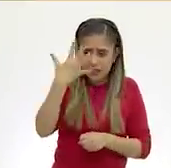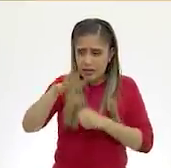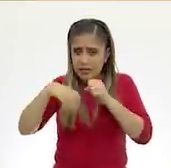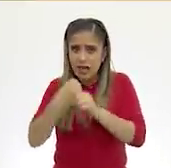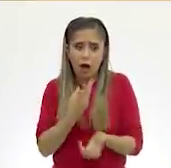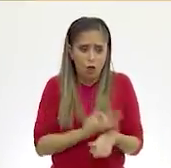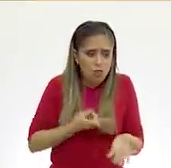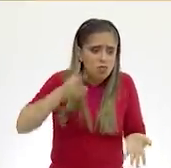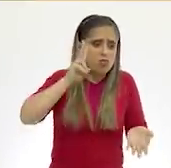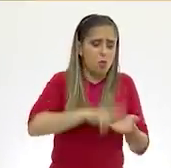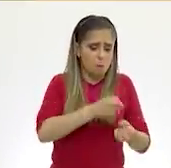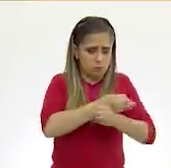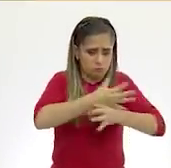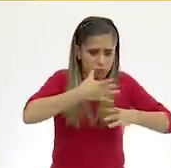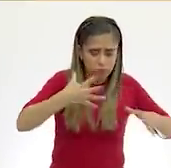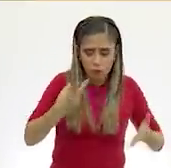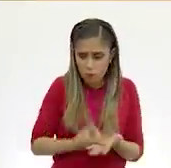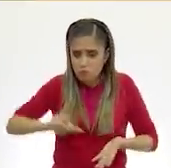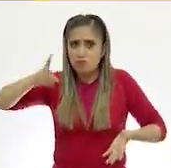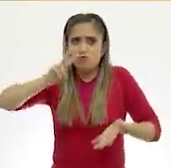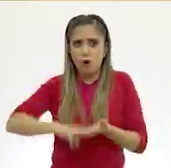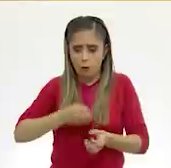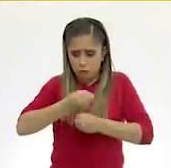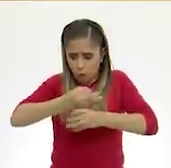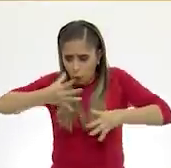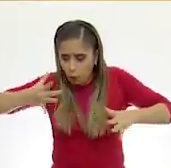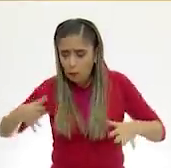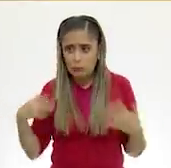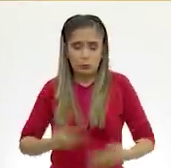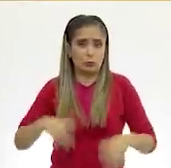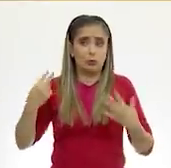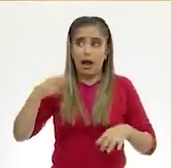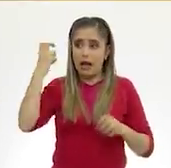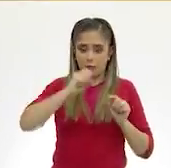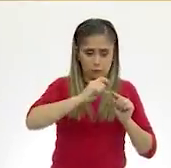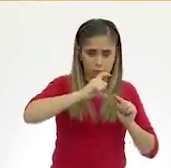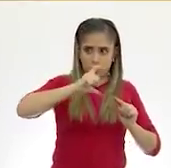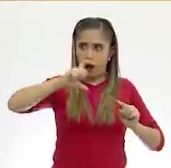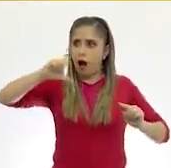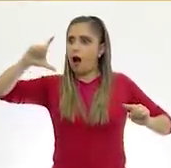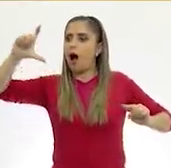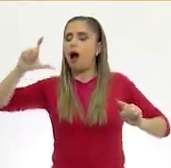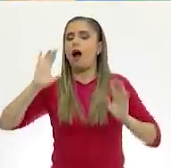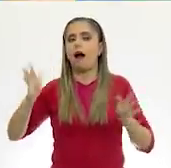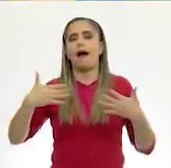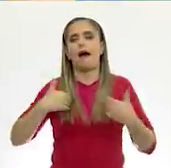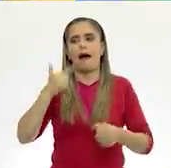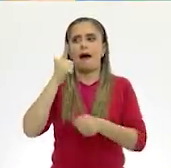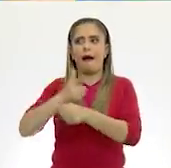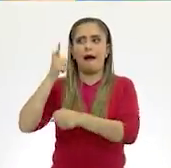es muy asombroso analizar los datos de la gráfica. Muy bien, ahora analicemos la siguiente